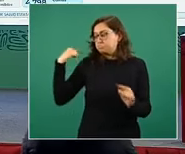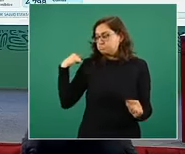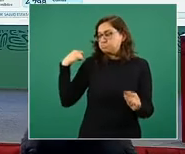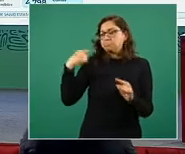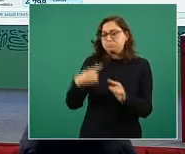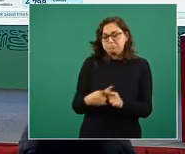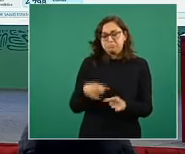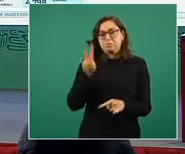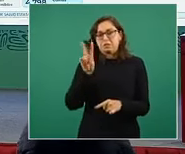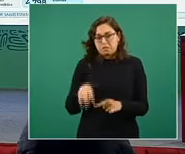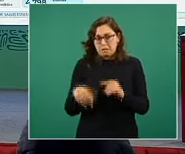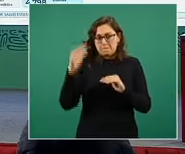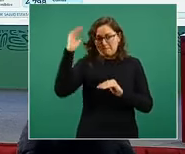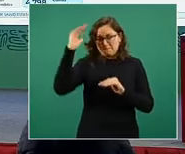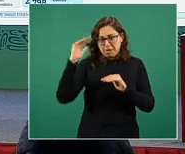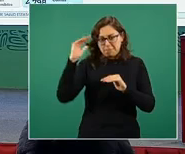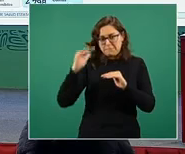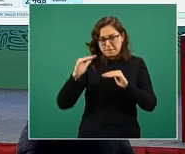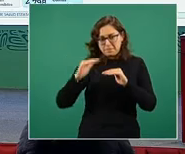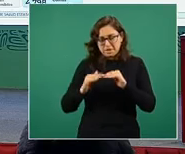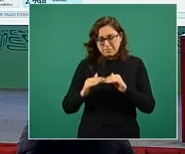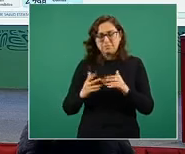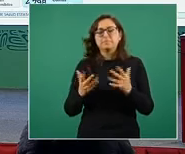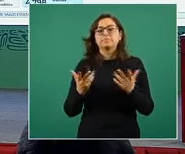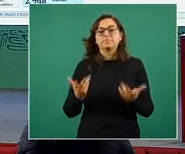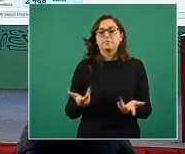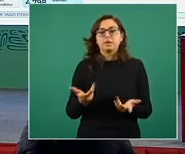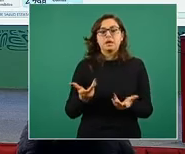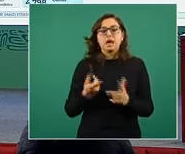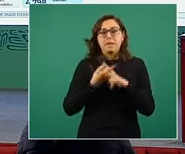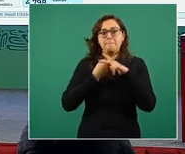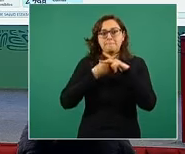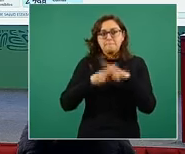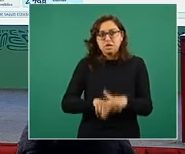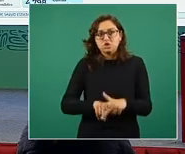pues ha tenido una disminución que vino prácticamente desde un